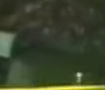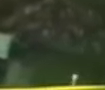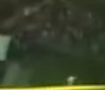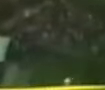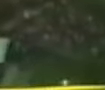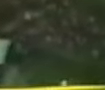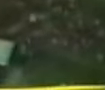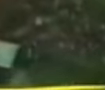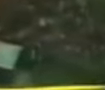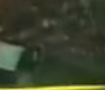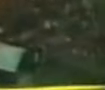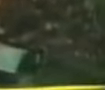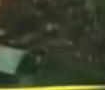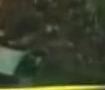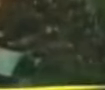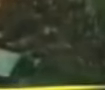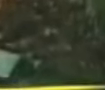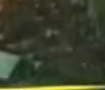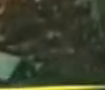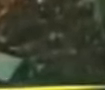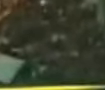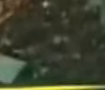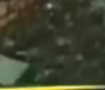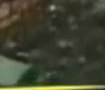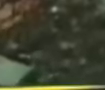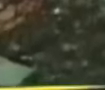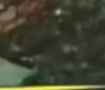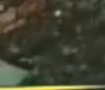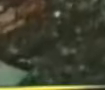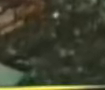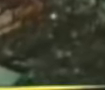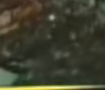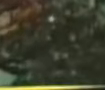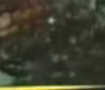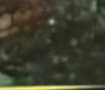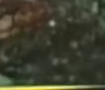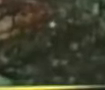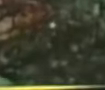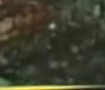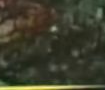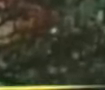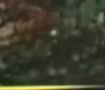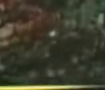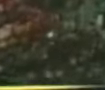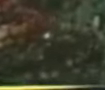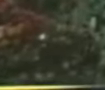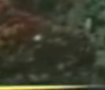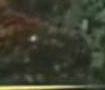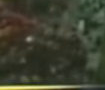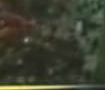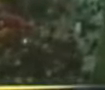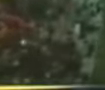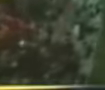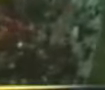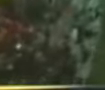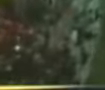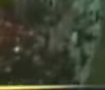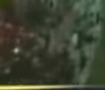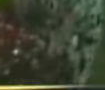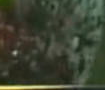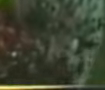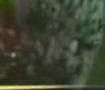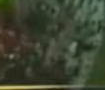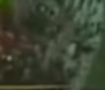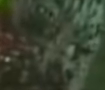las bases para respaldar las 7 transformaciones rumbo al año 2030. Con esta